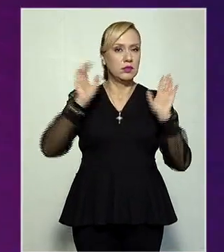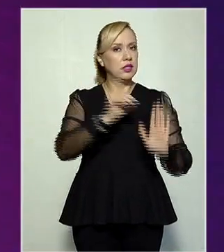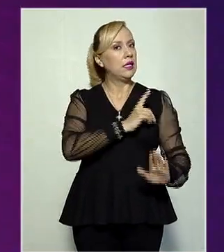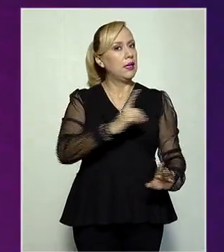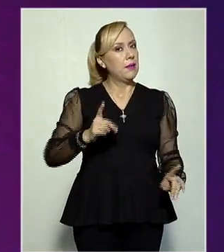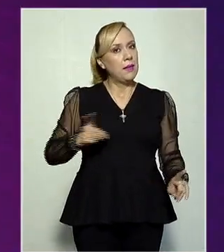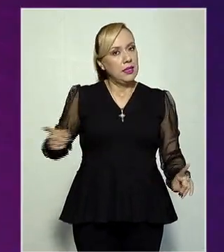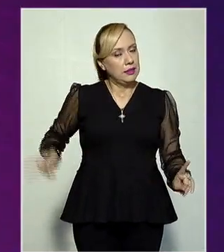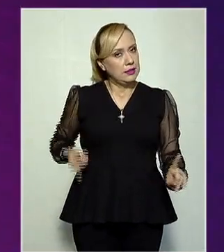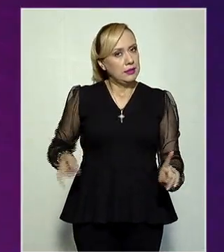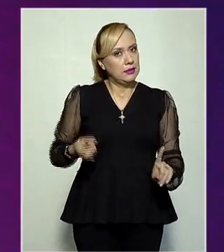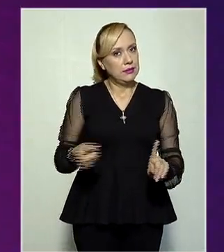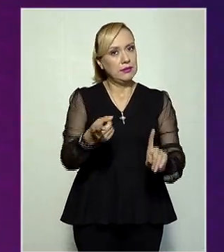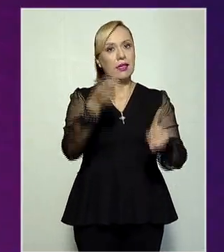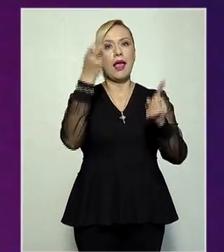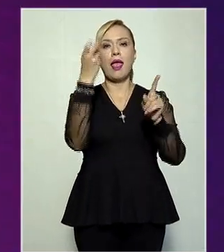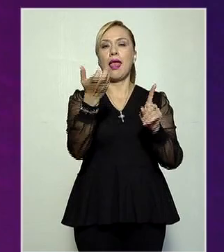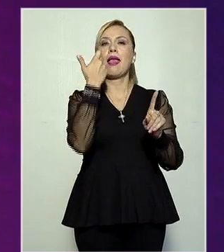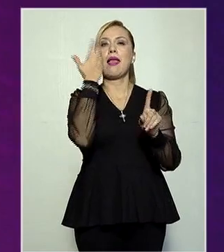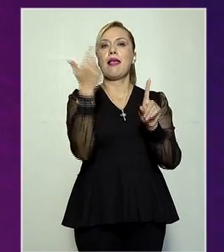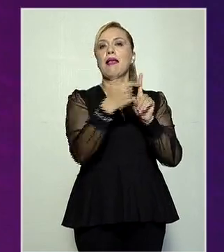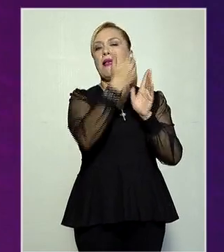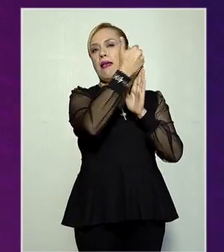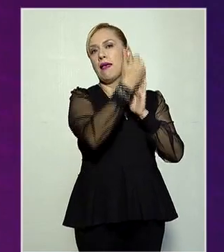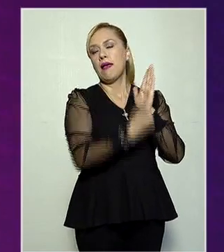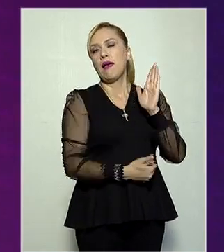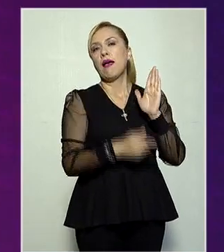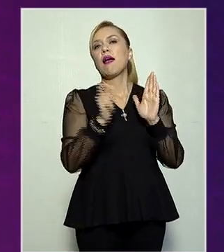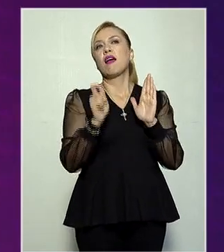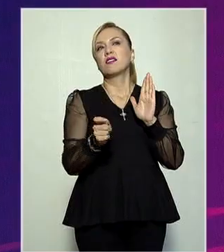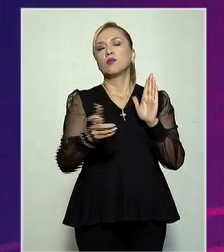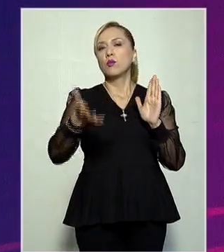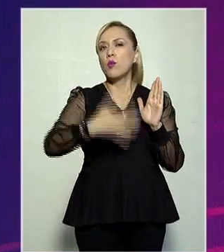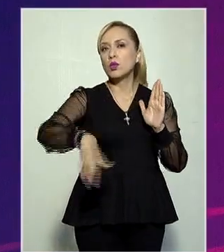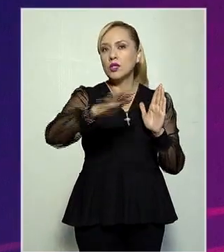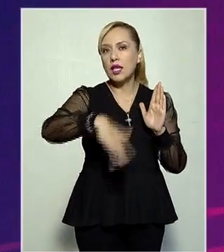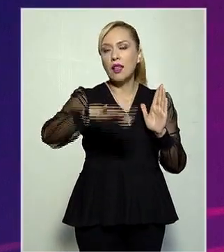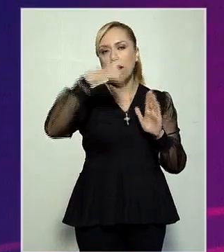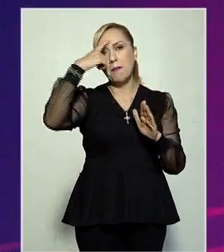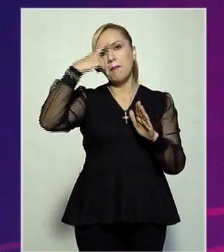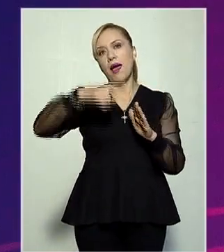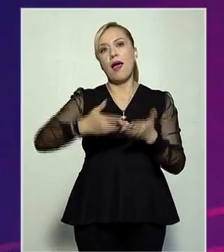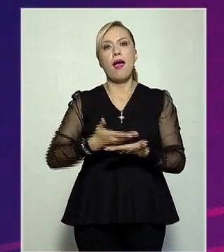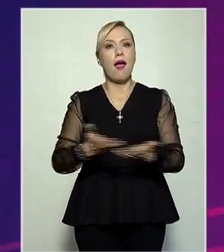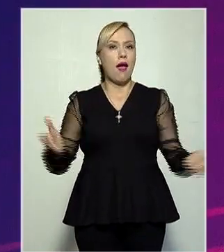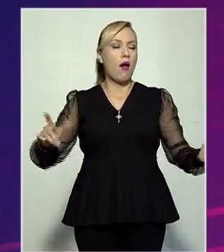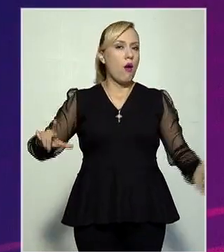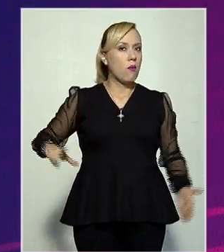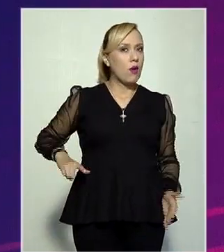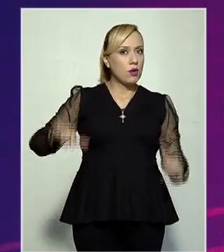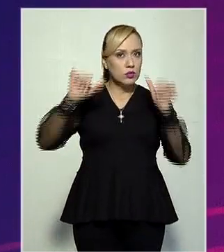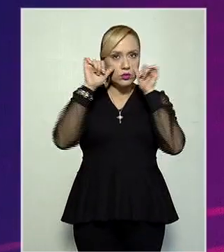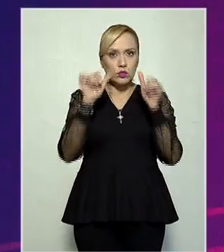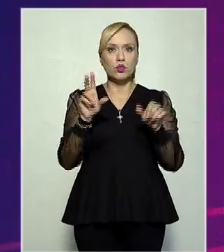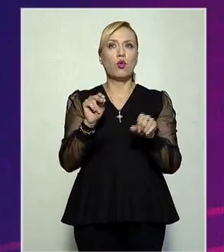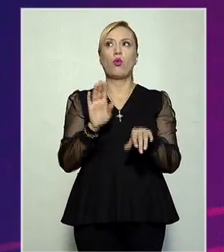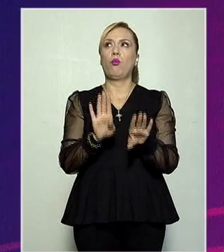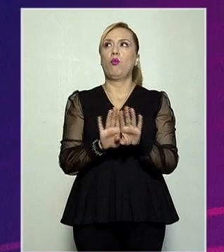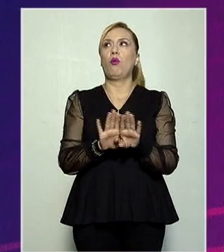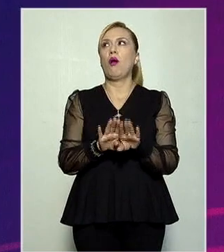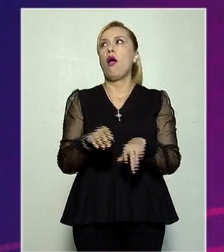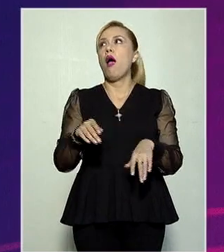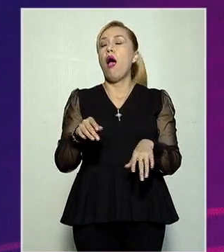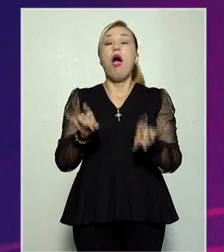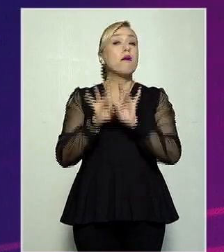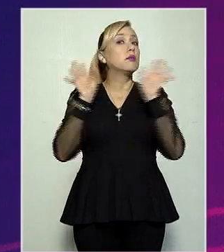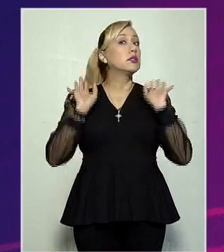lo que busca transmitir este principio que habla precisamente de la búsqueda como una política pública y no como una ocurrencia, que es mucho de lo que había